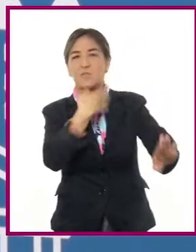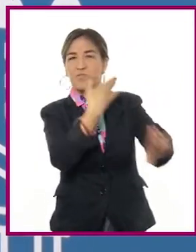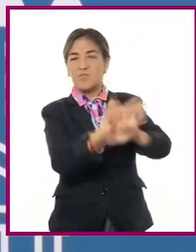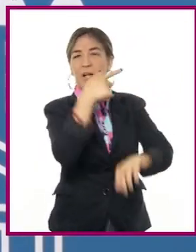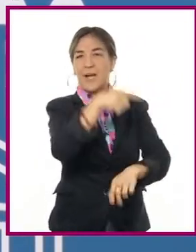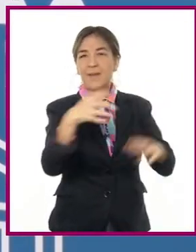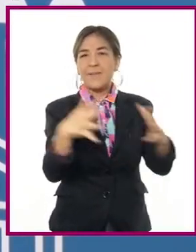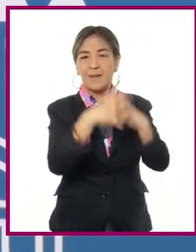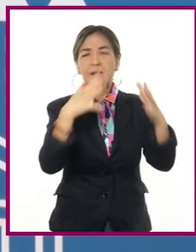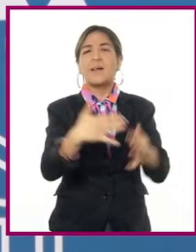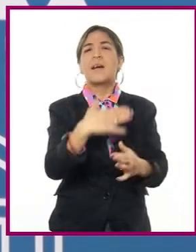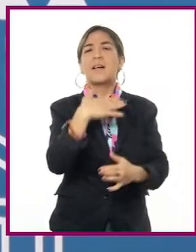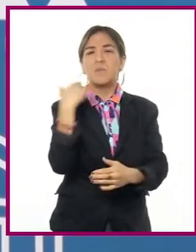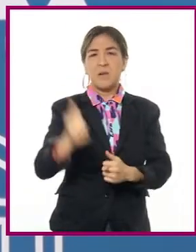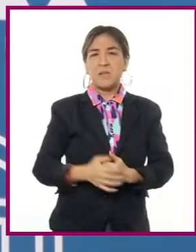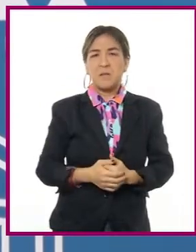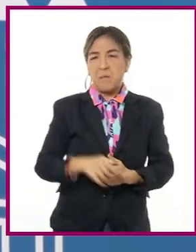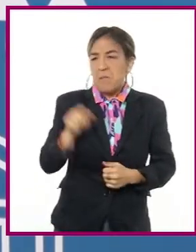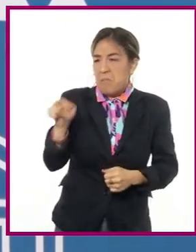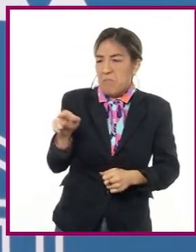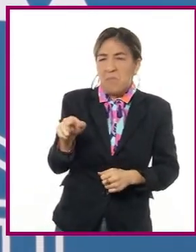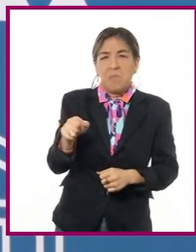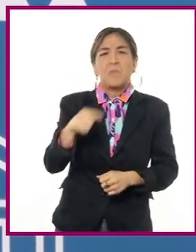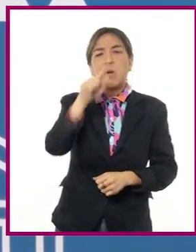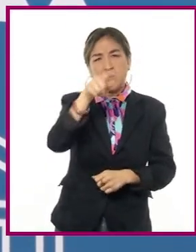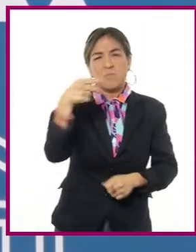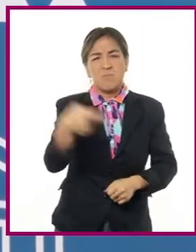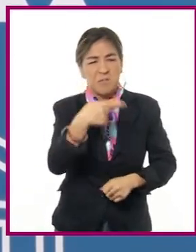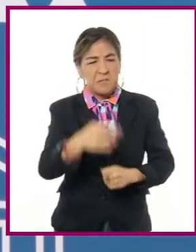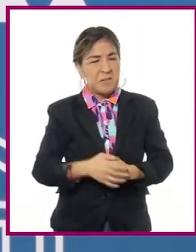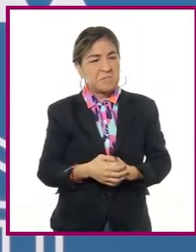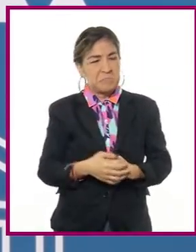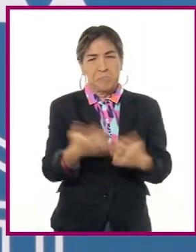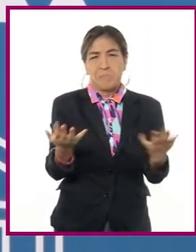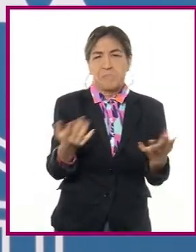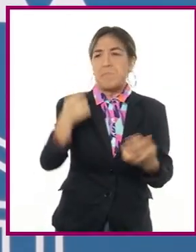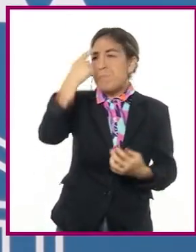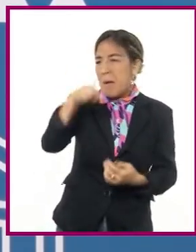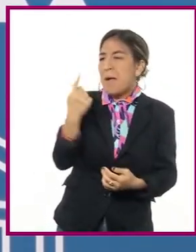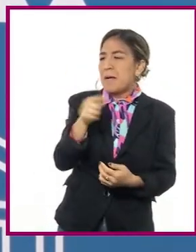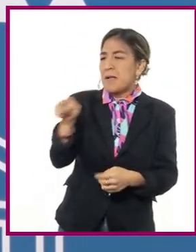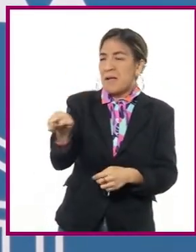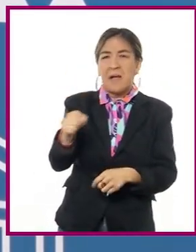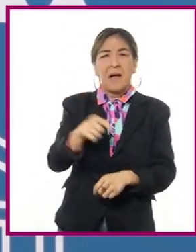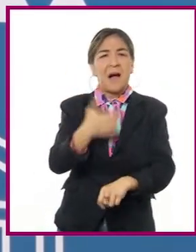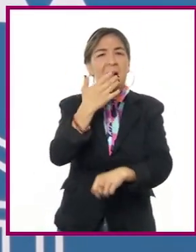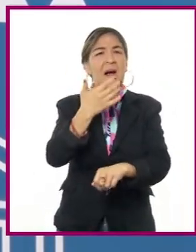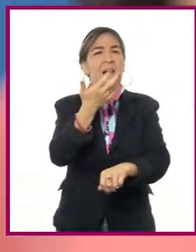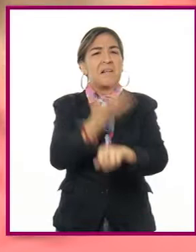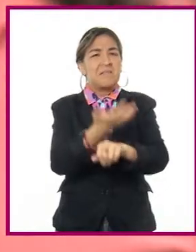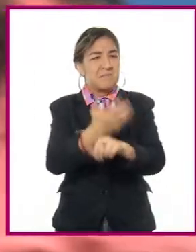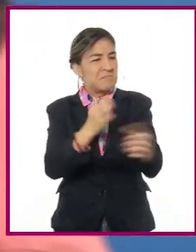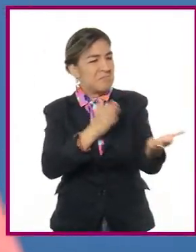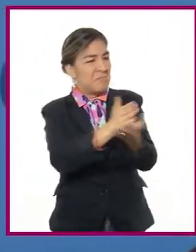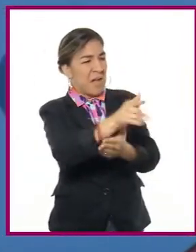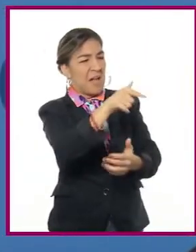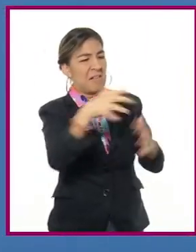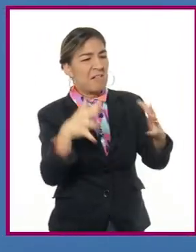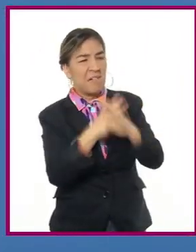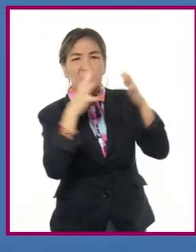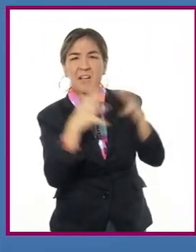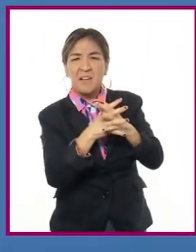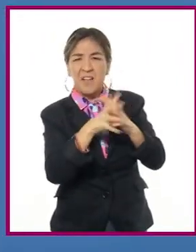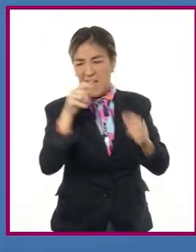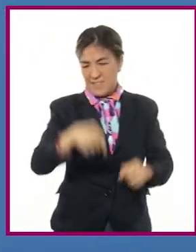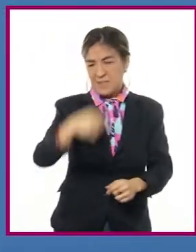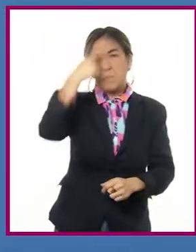preguntarnos, ¿qué llevó a los Estados Unidos de América a entrar a la guerra? ¿Qué tuvo que ver México en ese suceso? Como